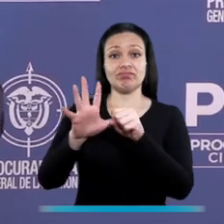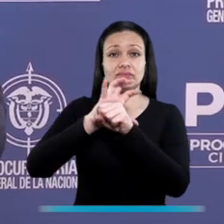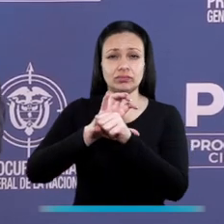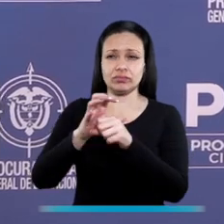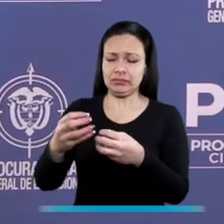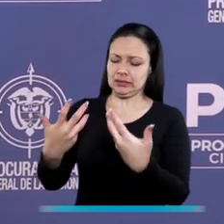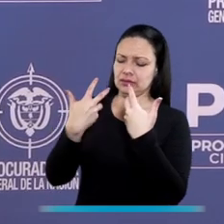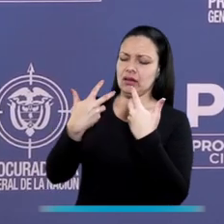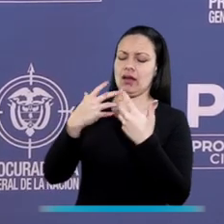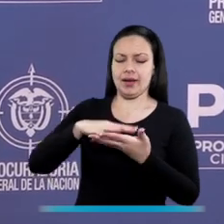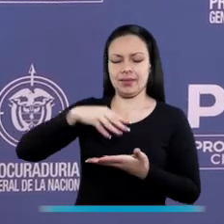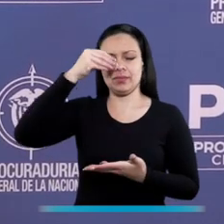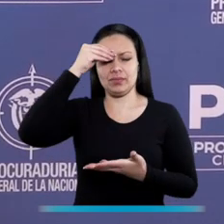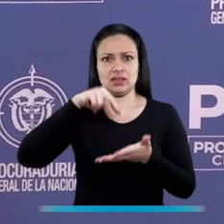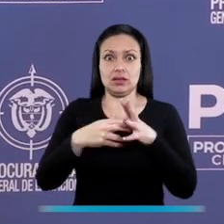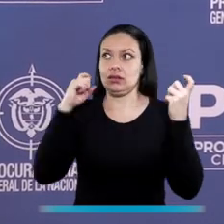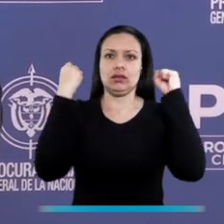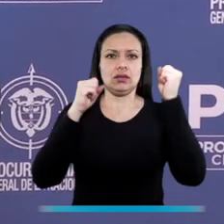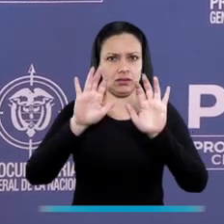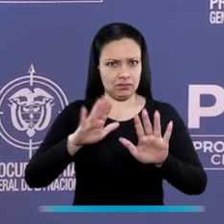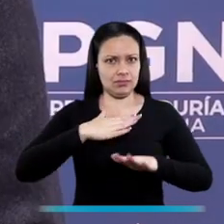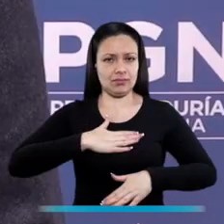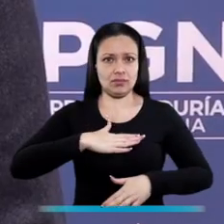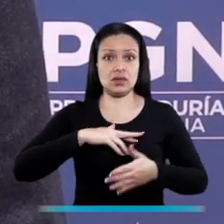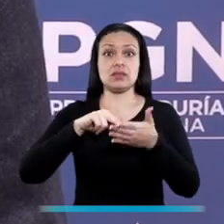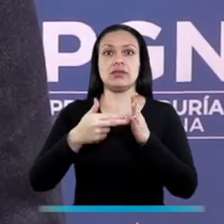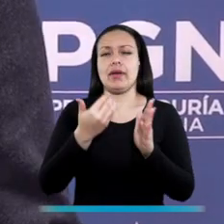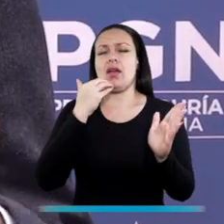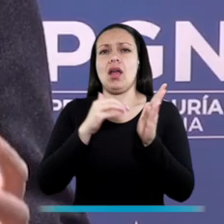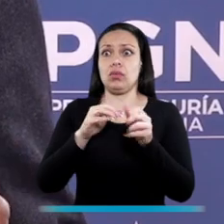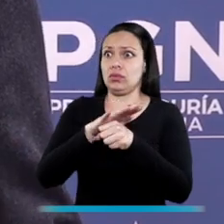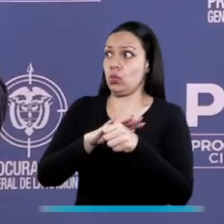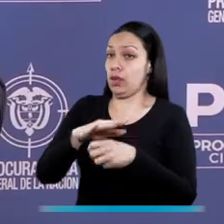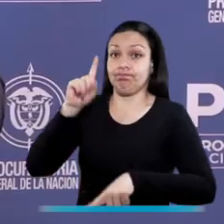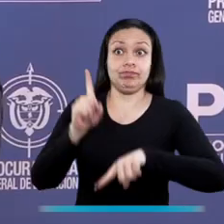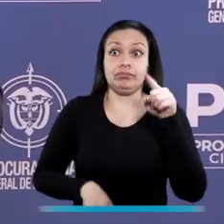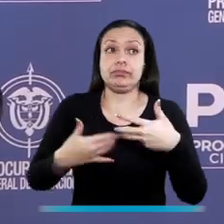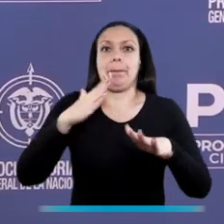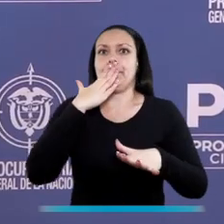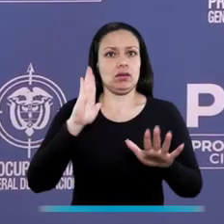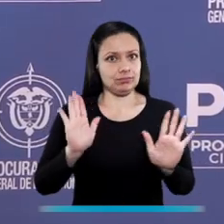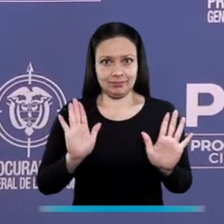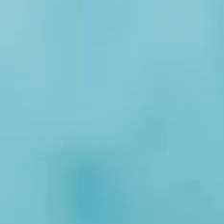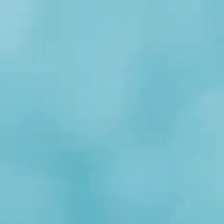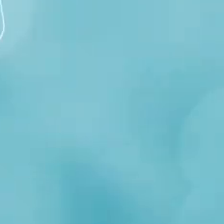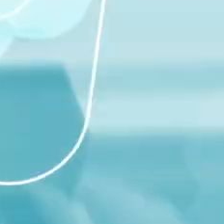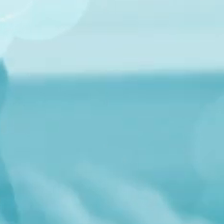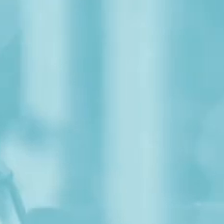La pandemia nos ha enseñado que no hay que llegar a las autopsias, que no hay que llegar cuando ya las situaciones son